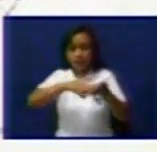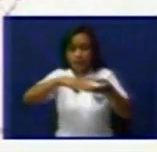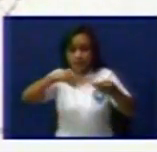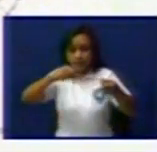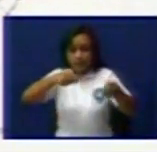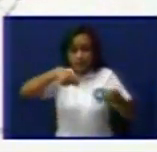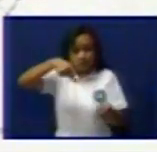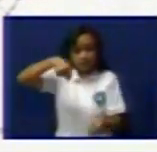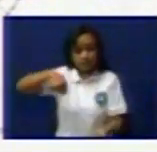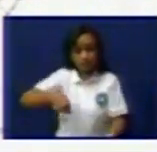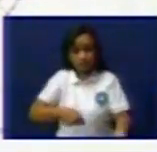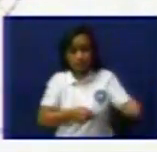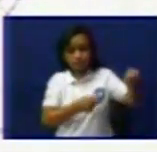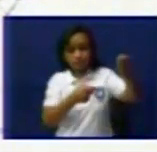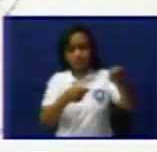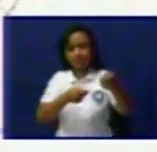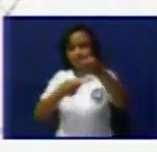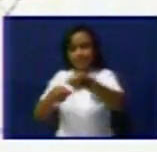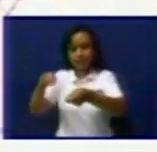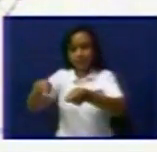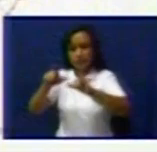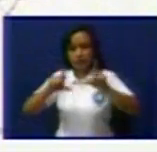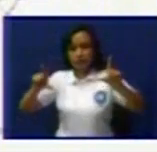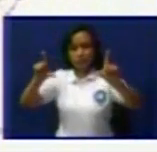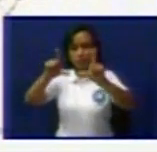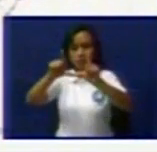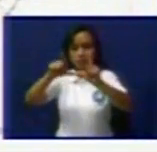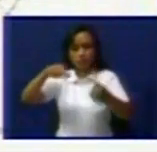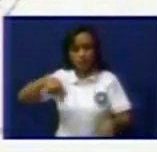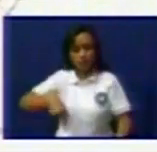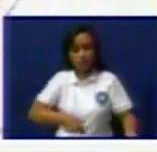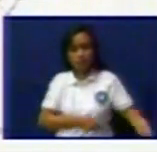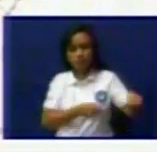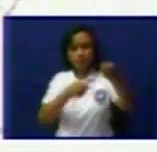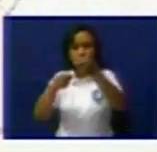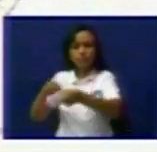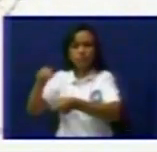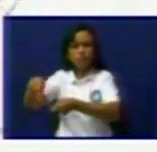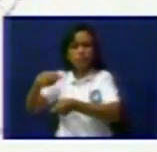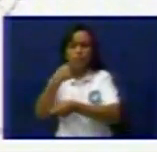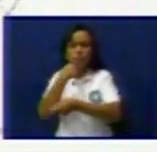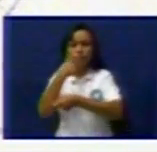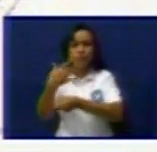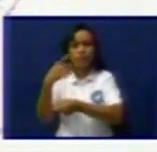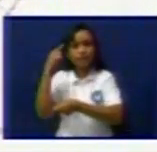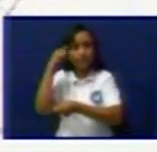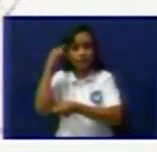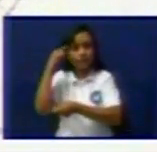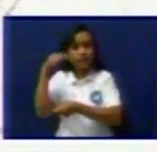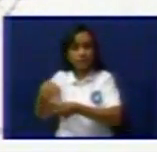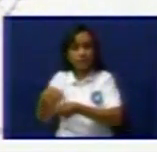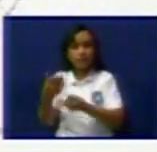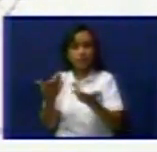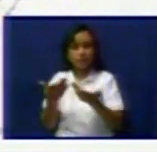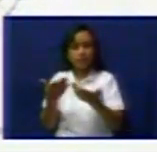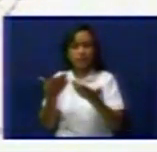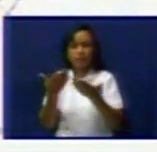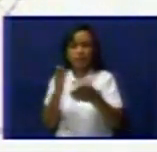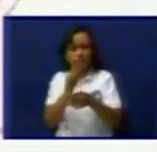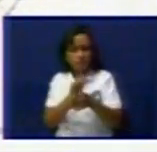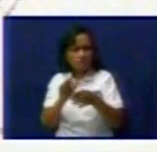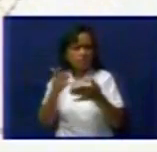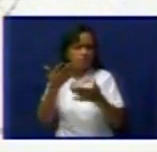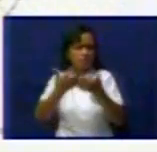canal. Estas zonas lo elegimos porque son las consideradas como con